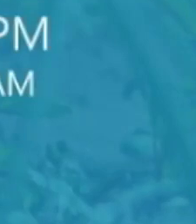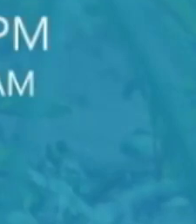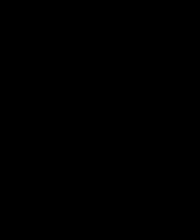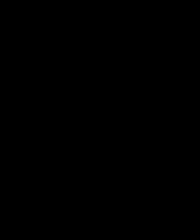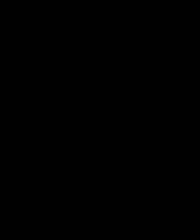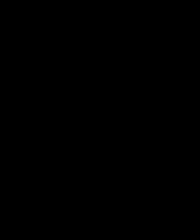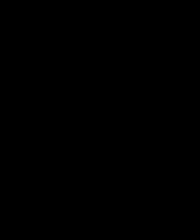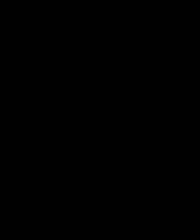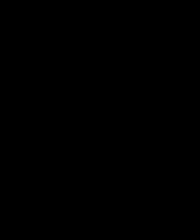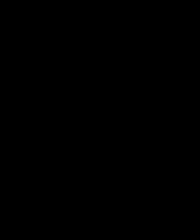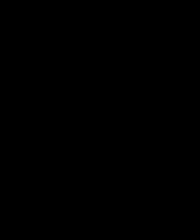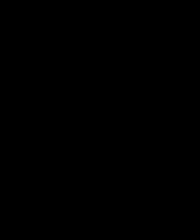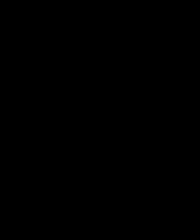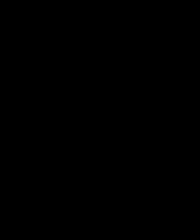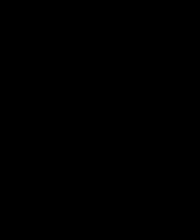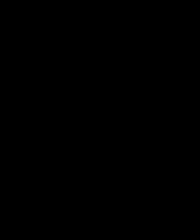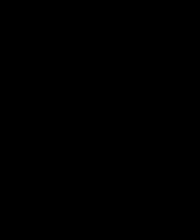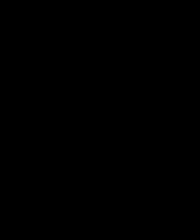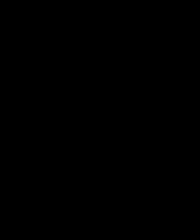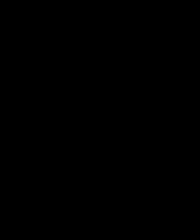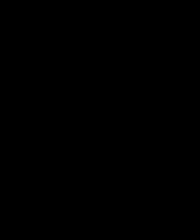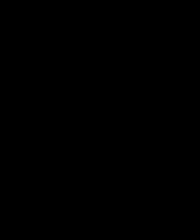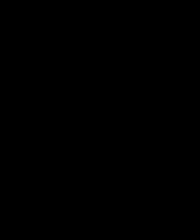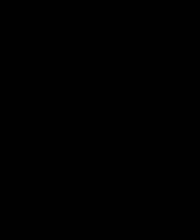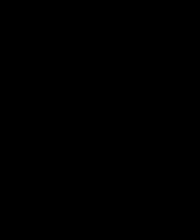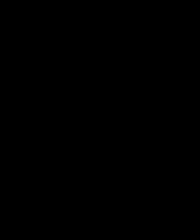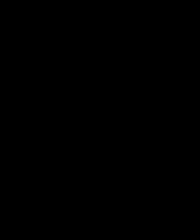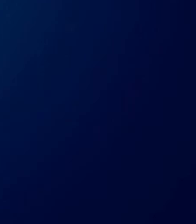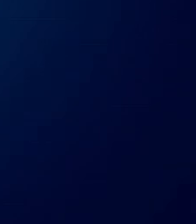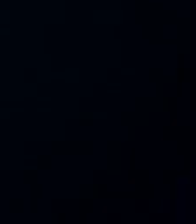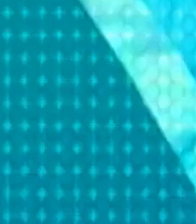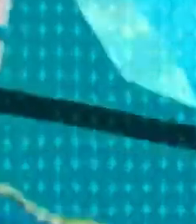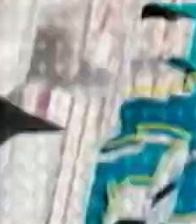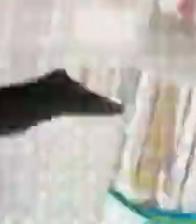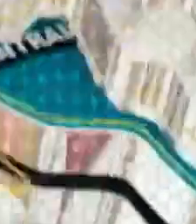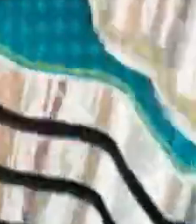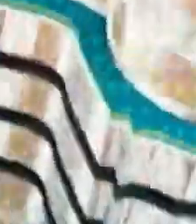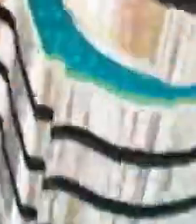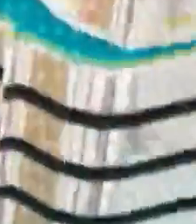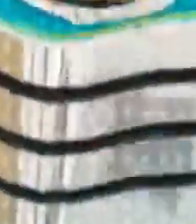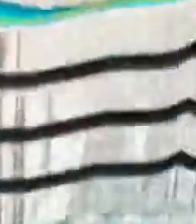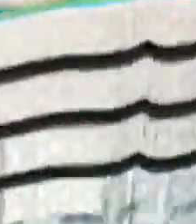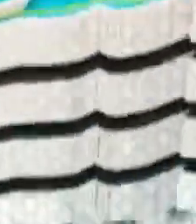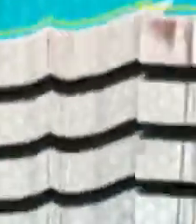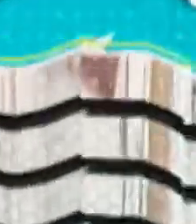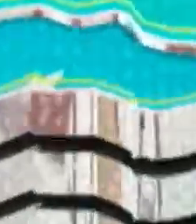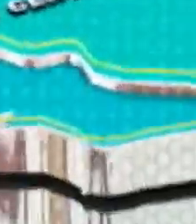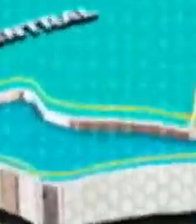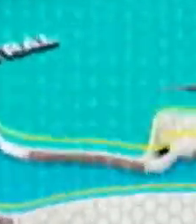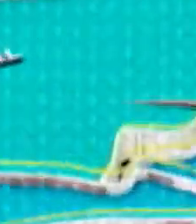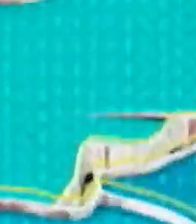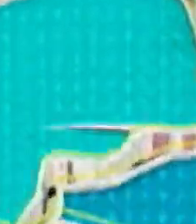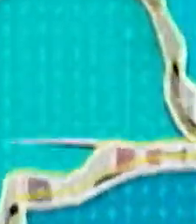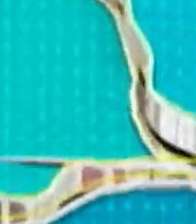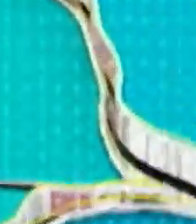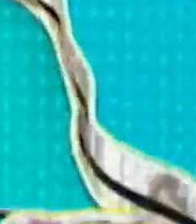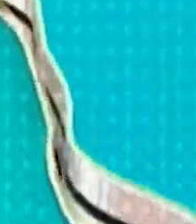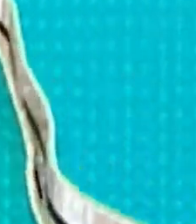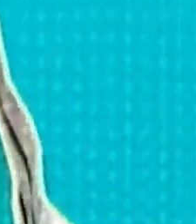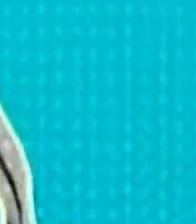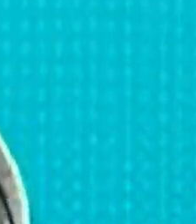mañana. Aquí en 13, Costa Rica Televisión. Costa Rica Noticias Regional le